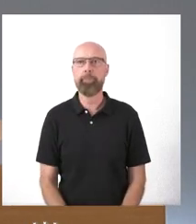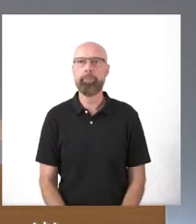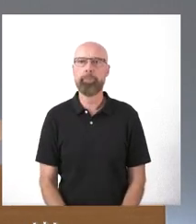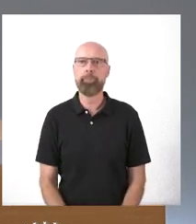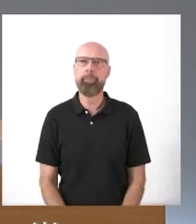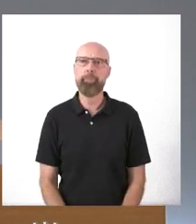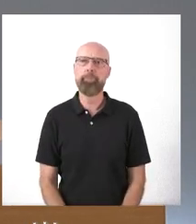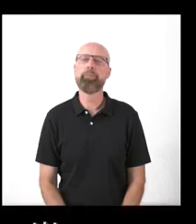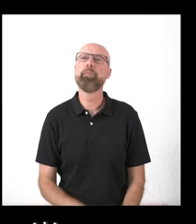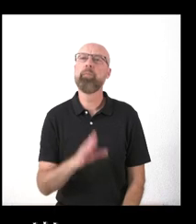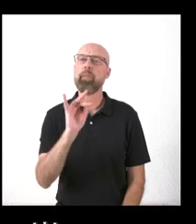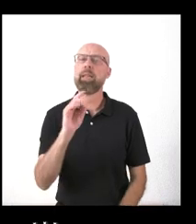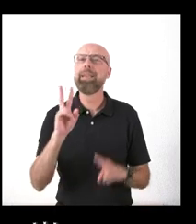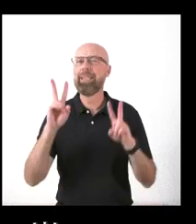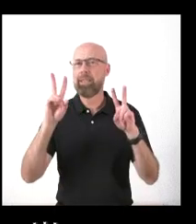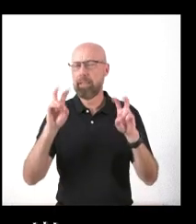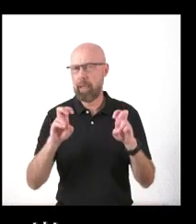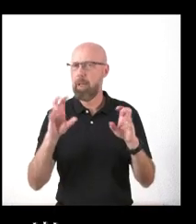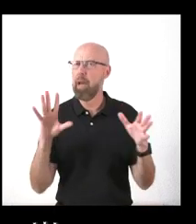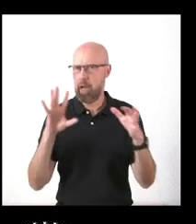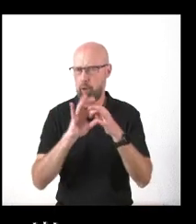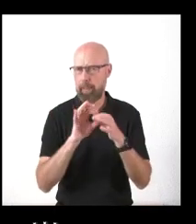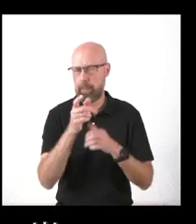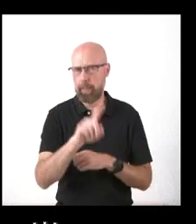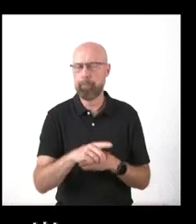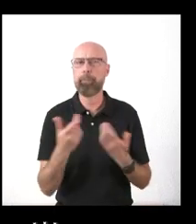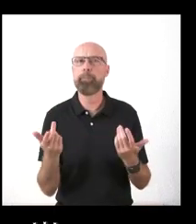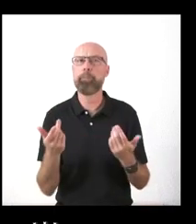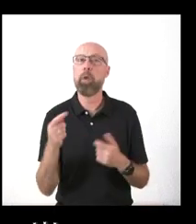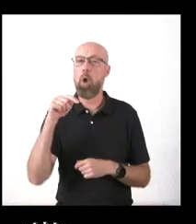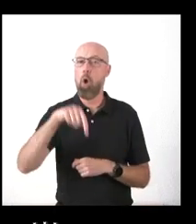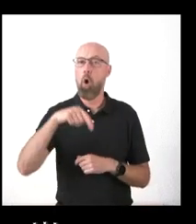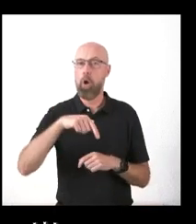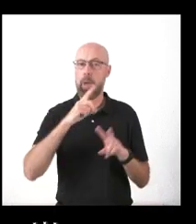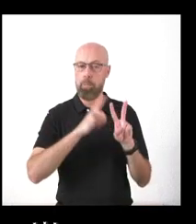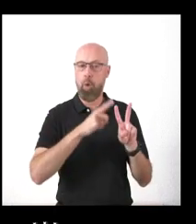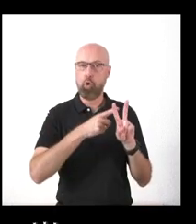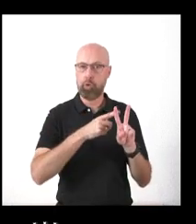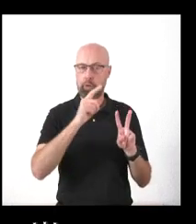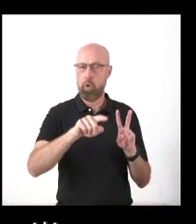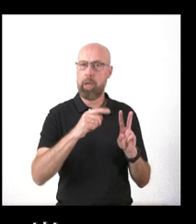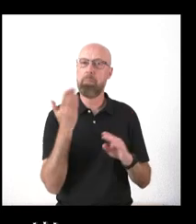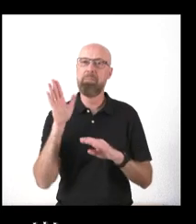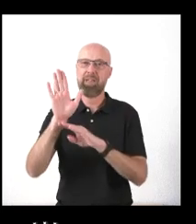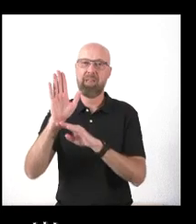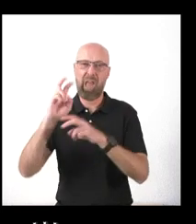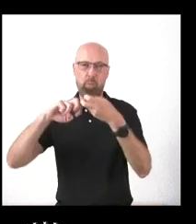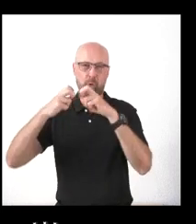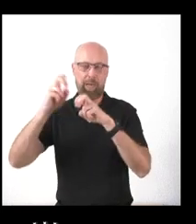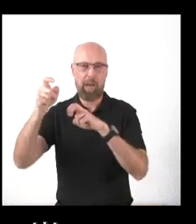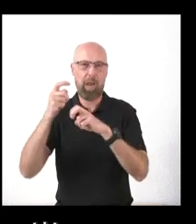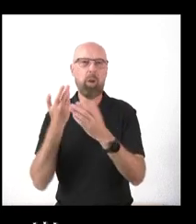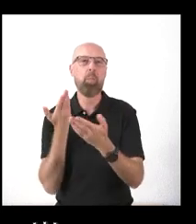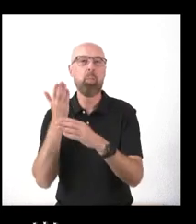si sobre otra materia pero también relacionada hoy vox ha presentado en Bruselas su propuesta para cambiar